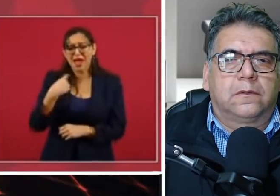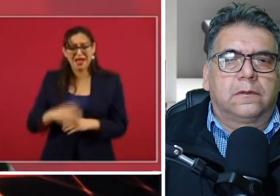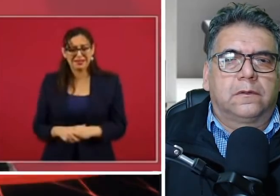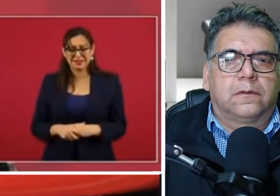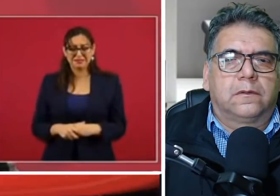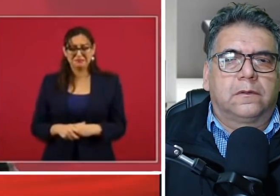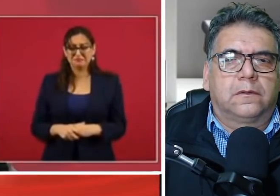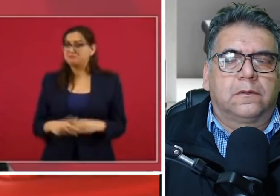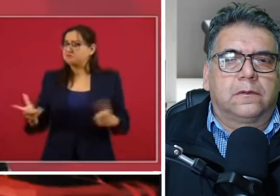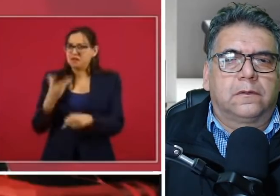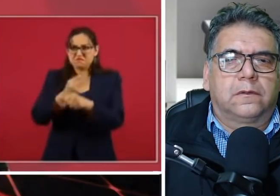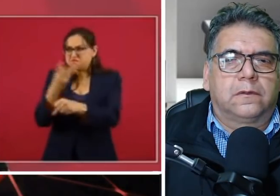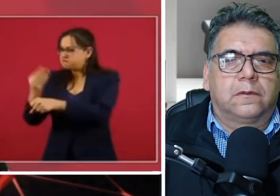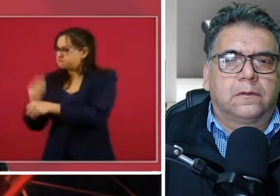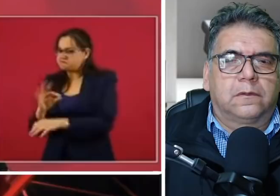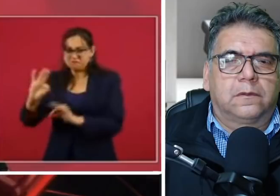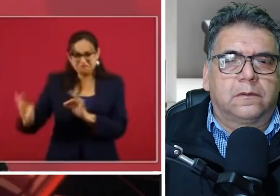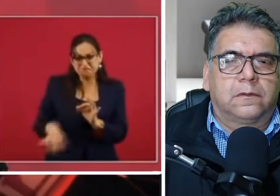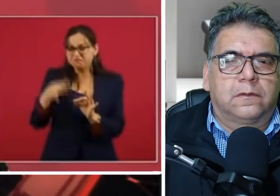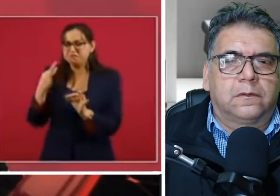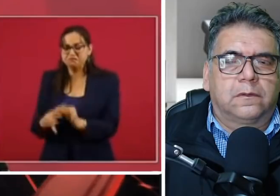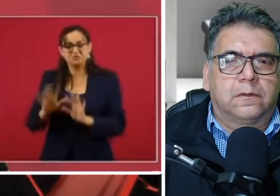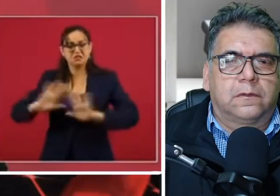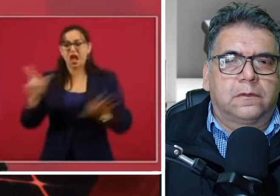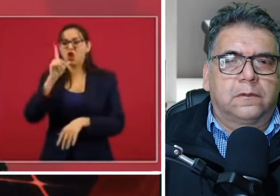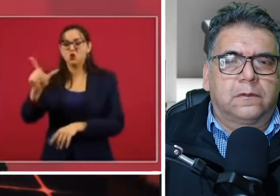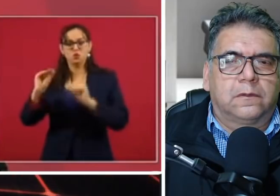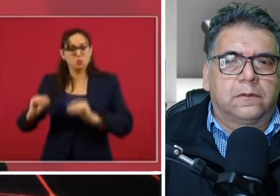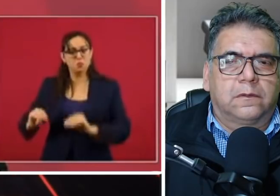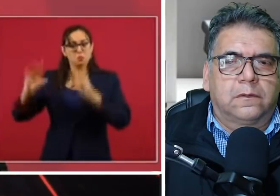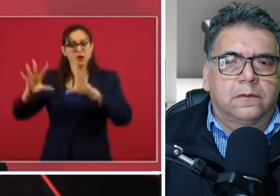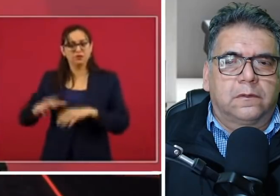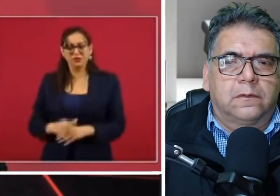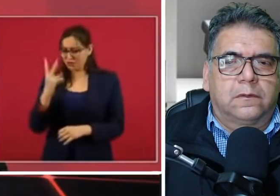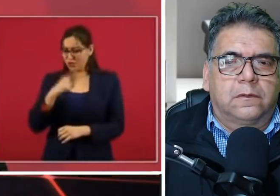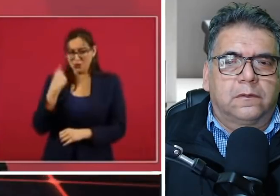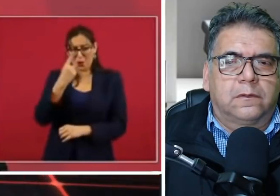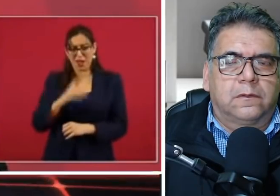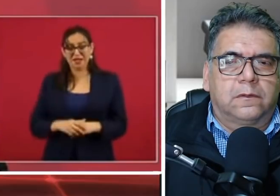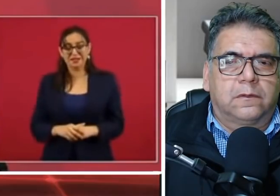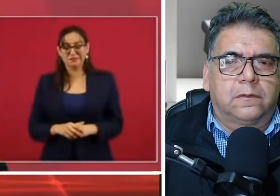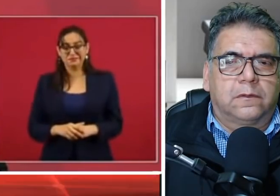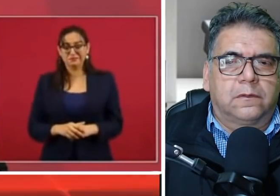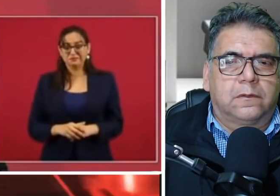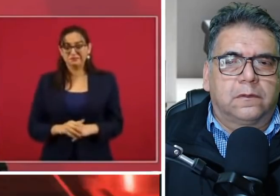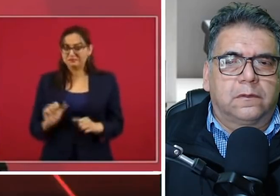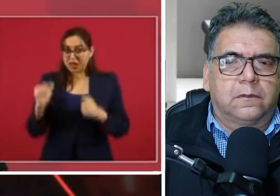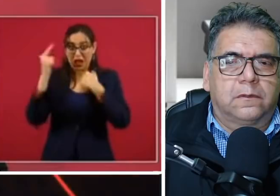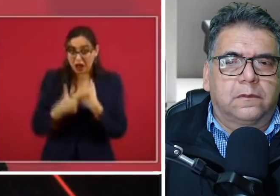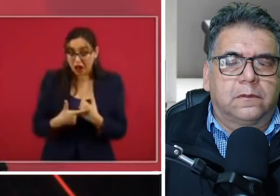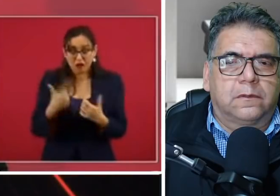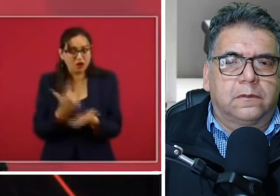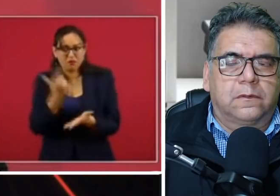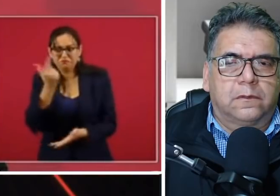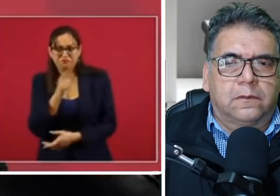y no se afectó el sistema eléctrico nacional. Entonces vamos a sacar adelante a la Comisión Federal de Electricidad como